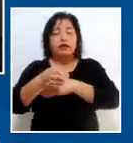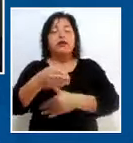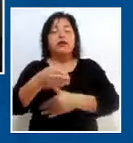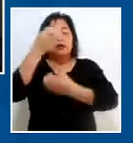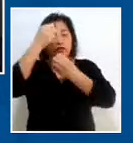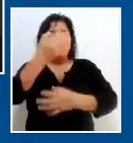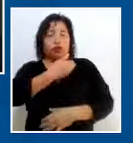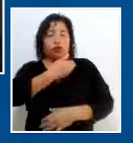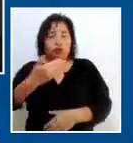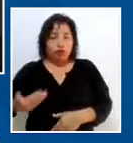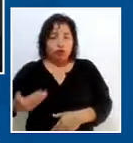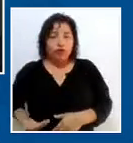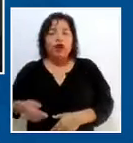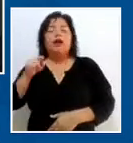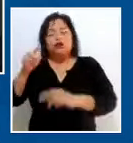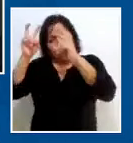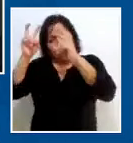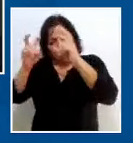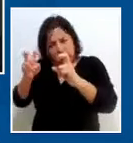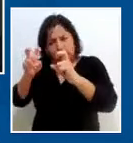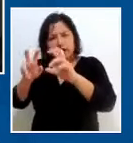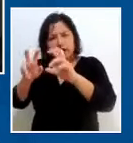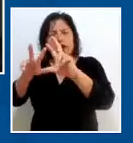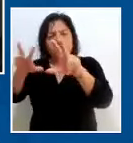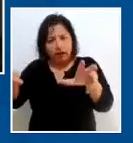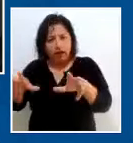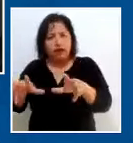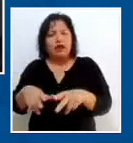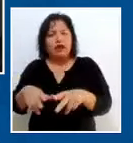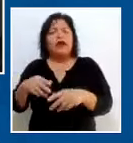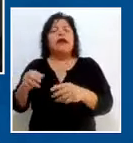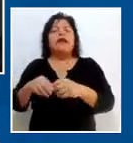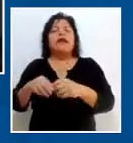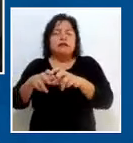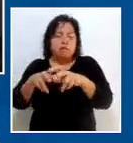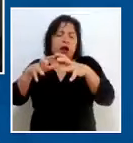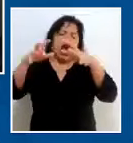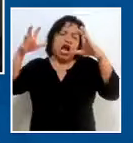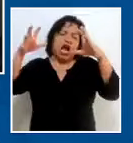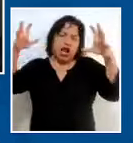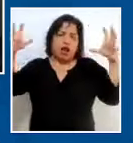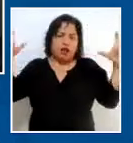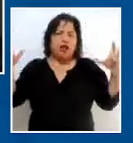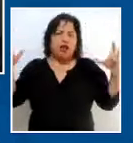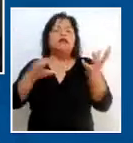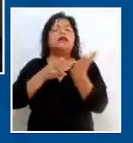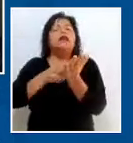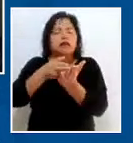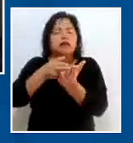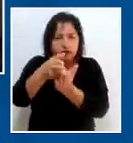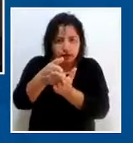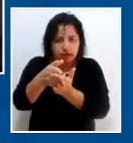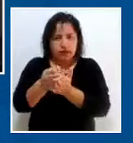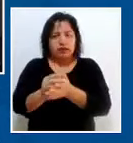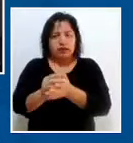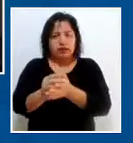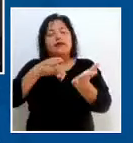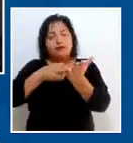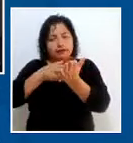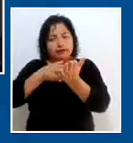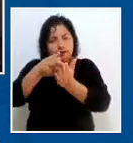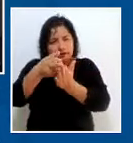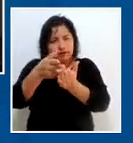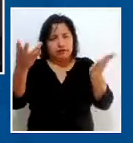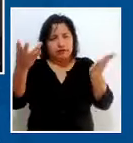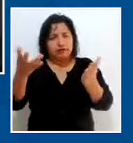es un aspecto, es un ámbito de un concepto mucho más amplio que es la transparencia, ¿no? La